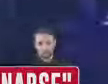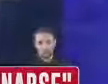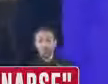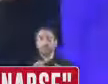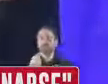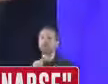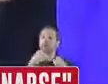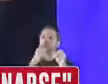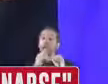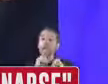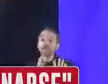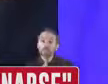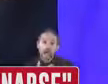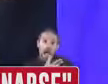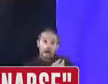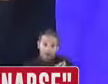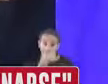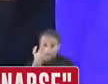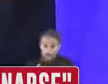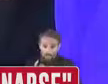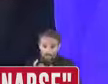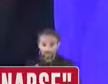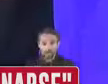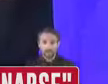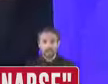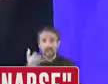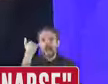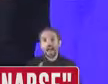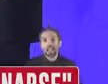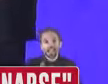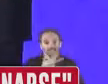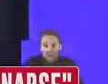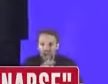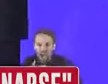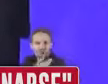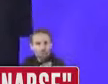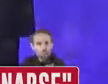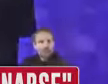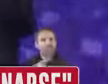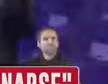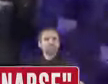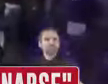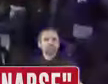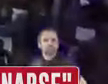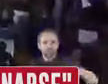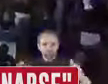vacunarse pero hay que vacunar en tiempo récord